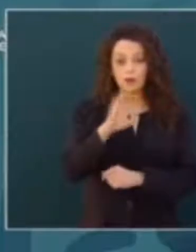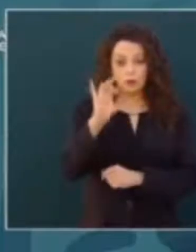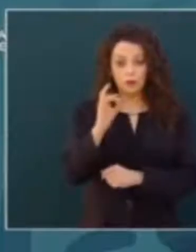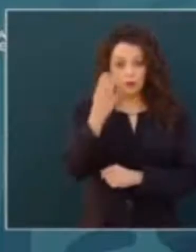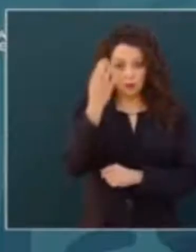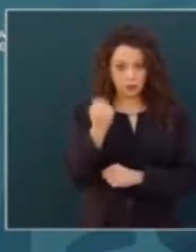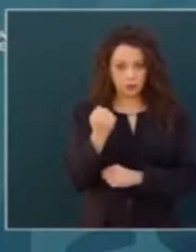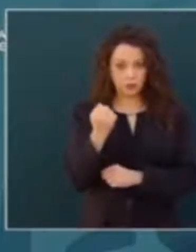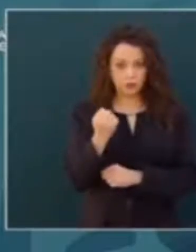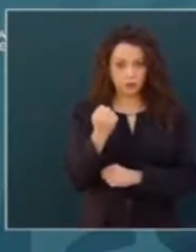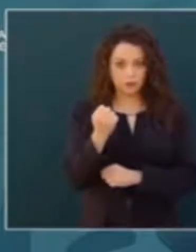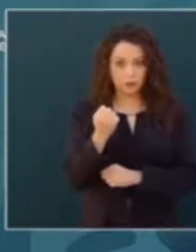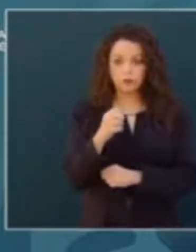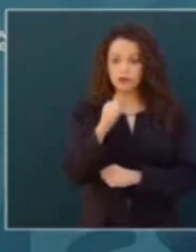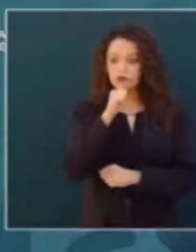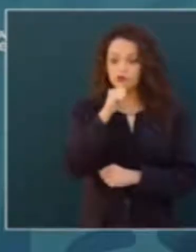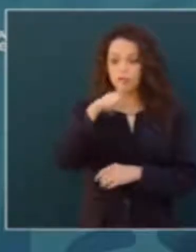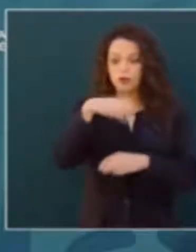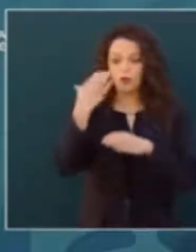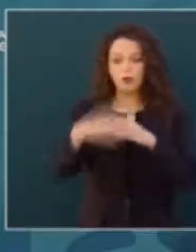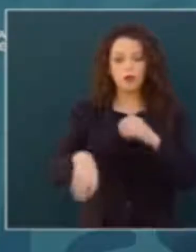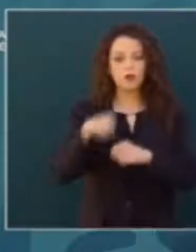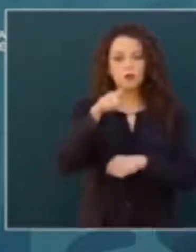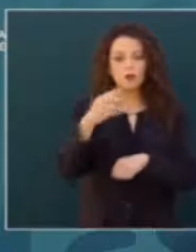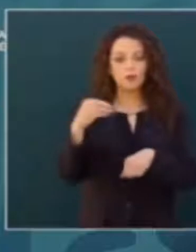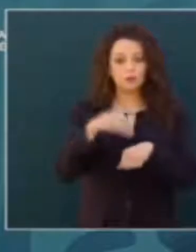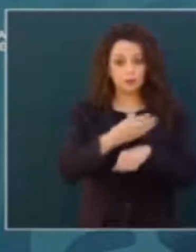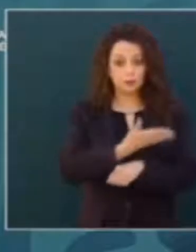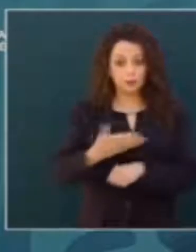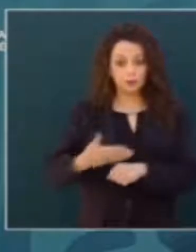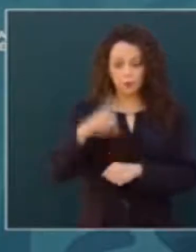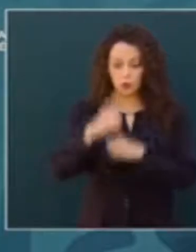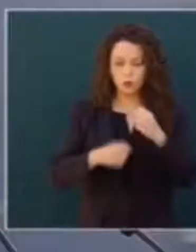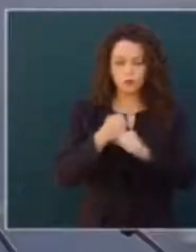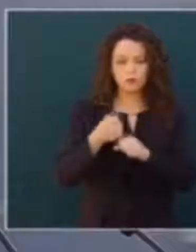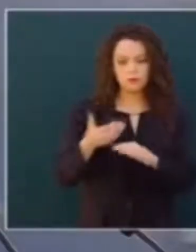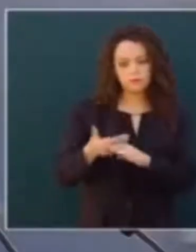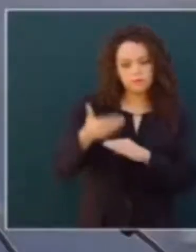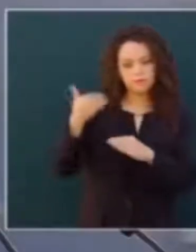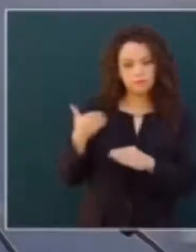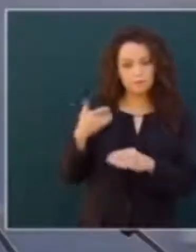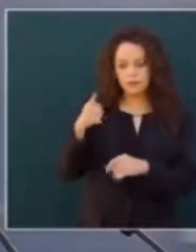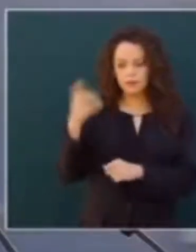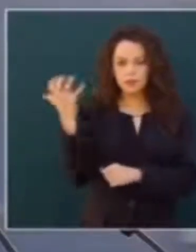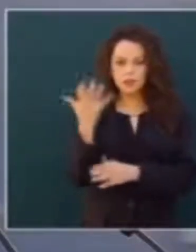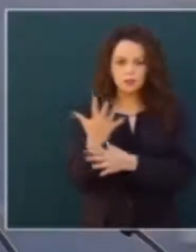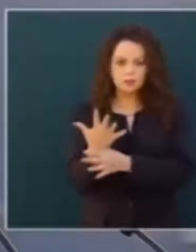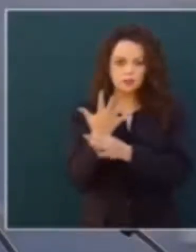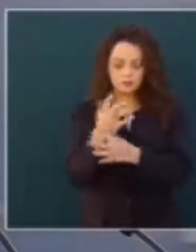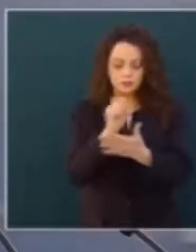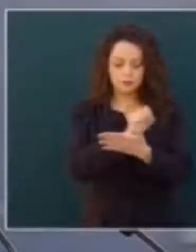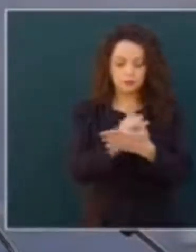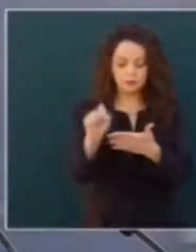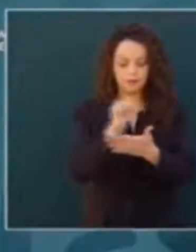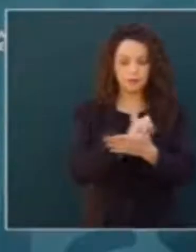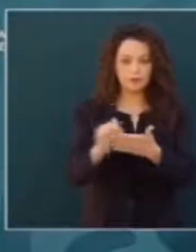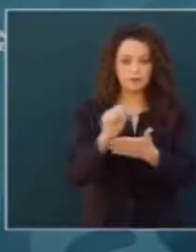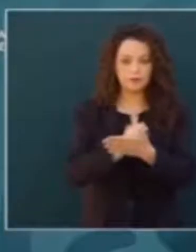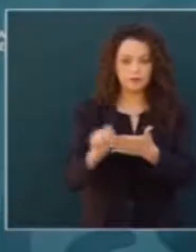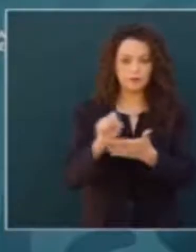de concluir su mandato, escribió en su diario la siguiente nota: